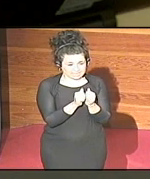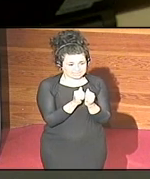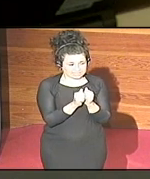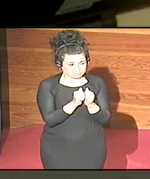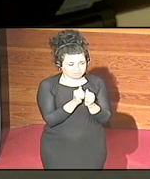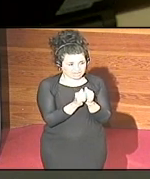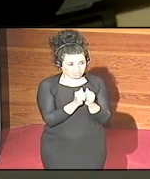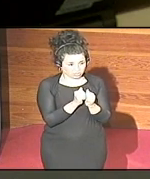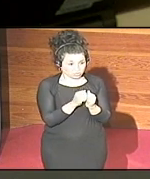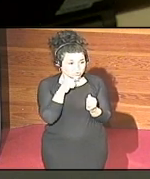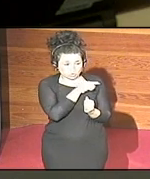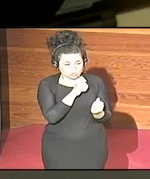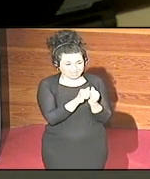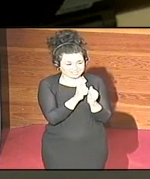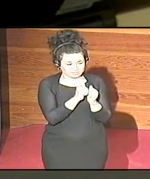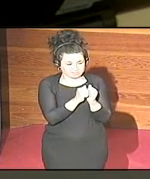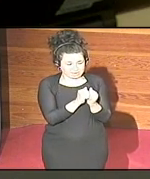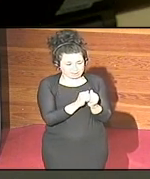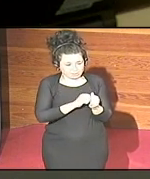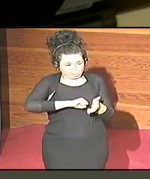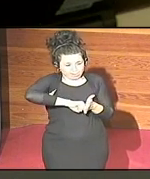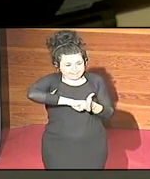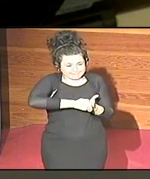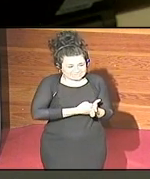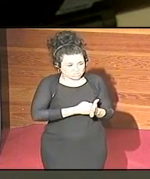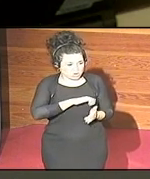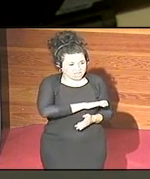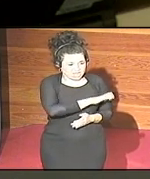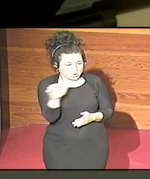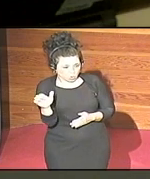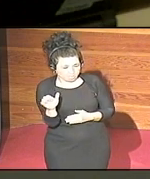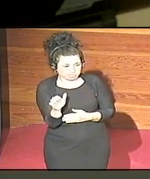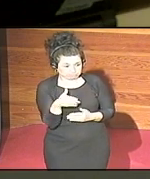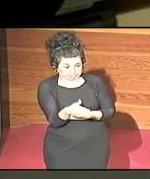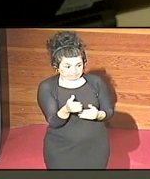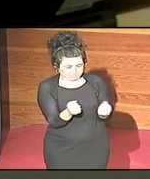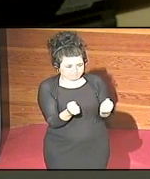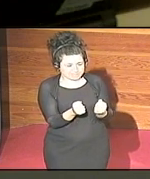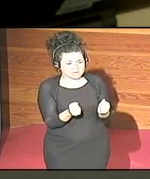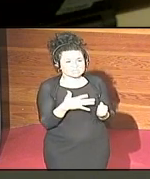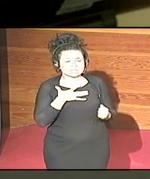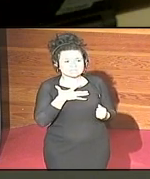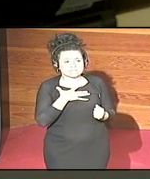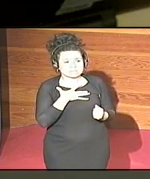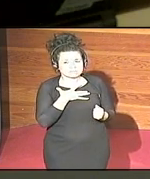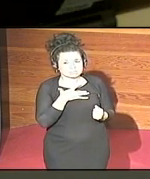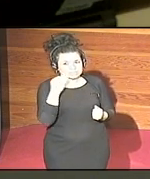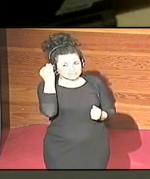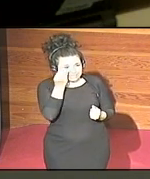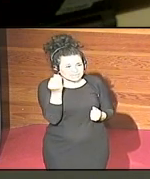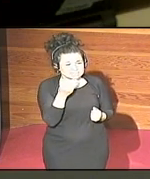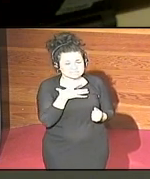las tuercas a Europa, si ve usted la posibilidad de que se pudiera ver comprometida